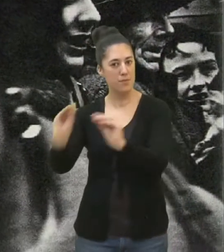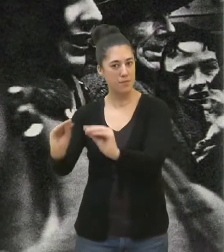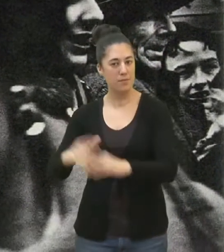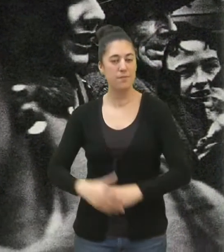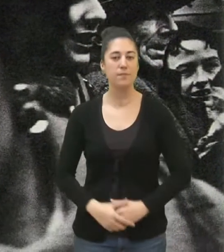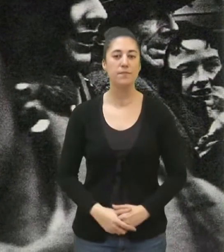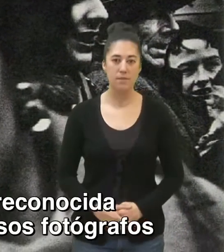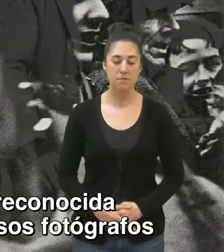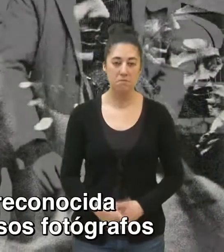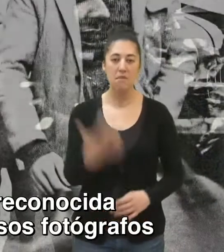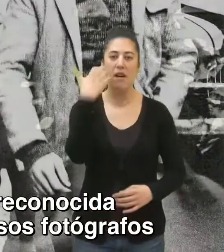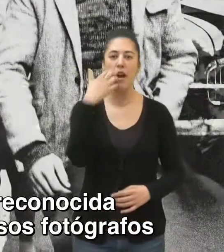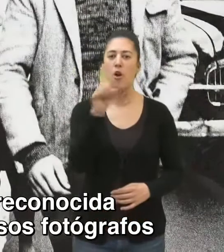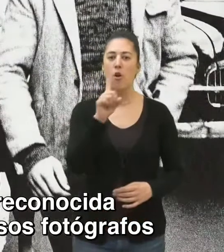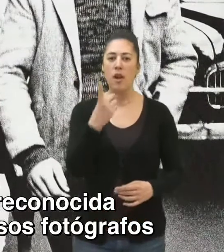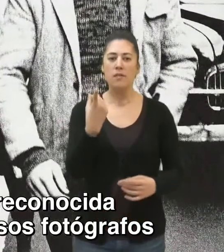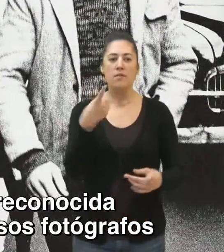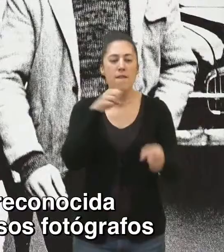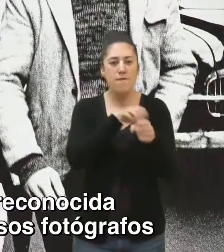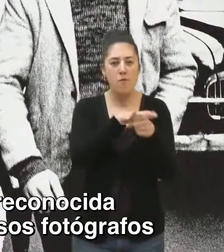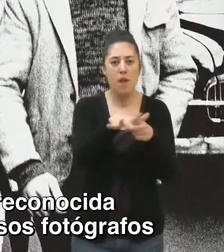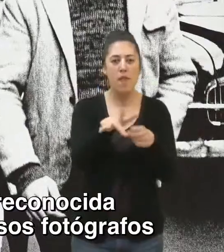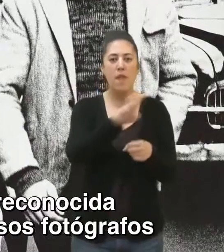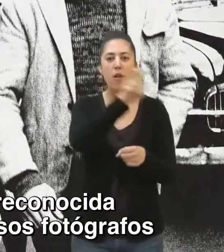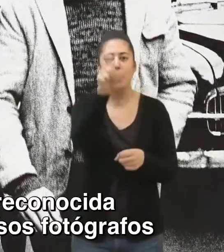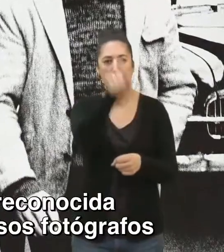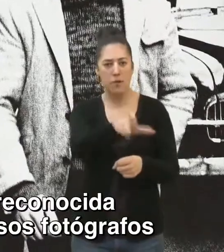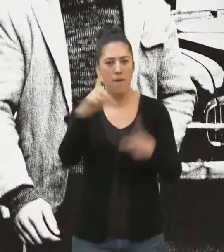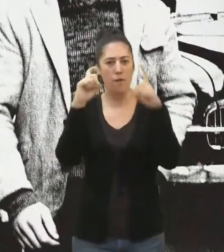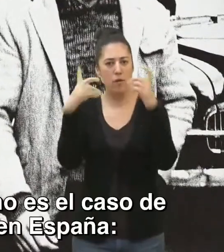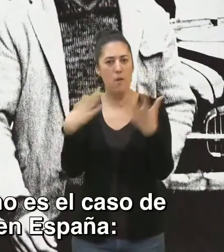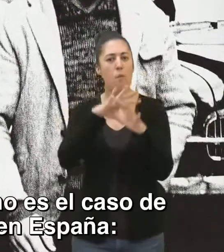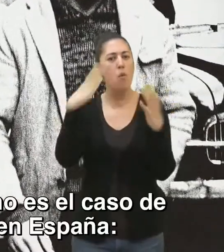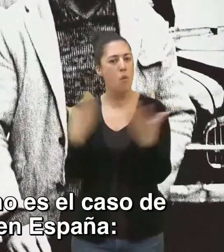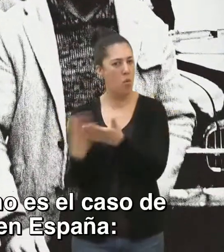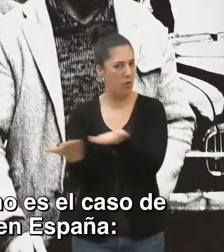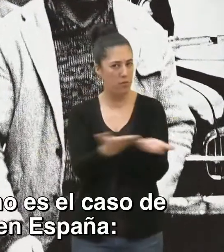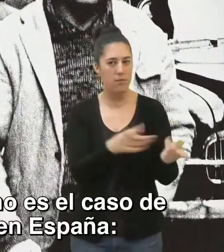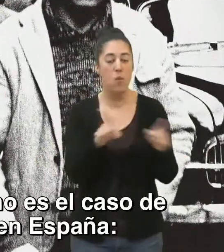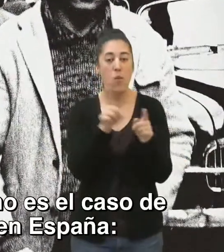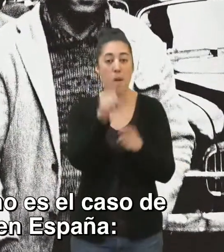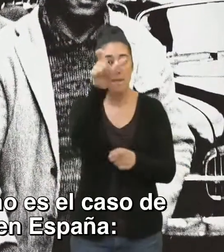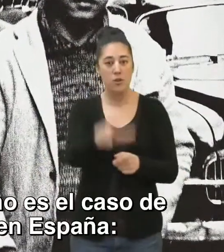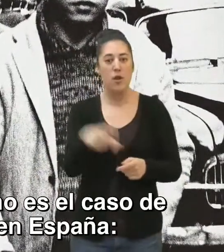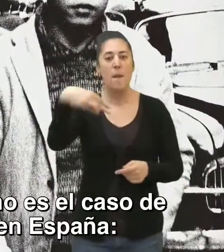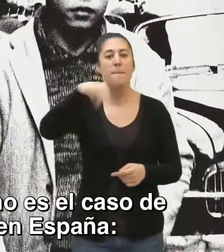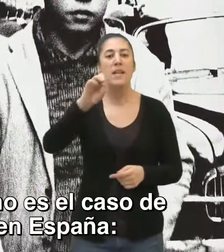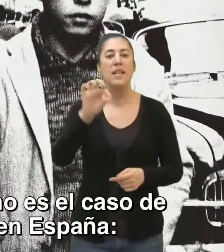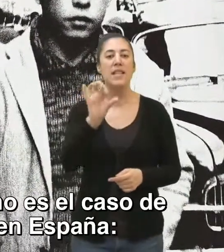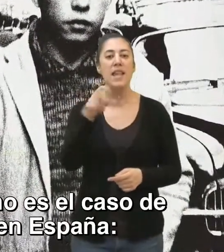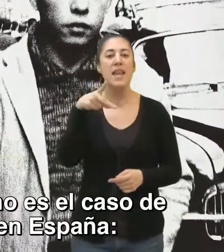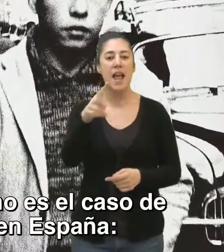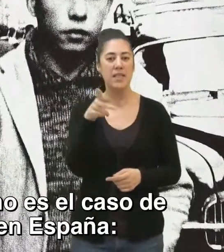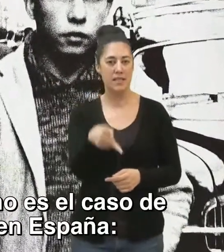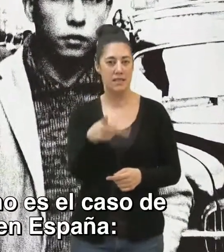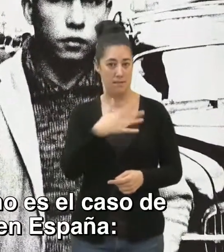él. No es extraña su reconocida influencia en numerosos fotógrafos de todo el mundo, como es el caso de Xavier